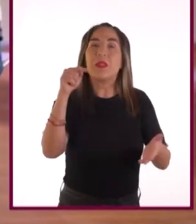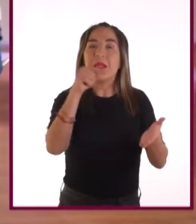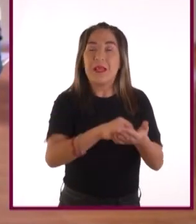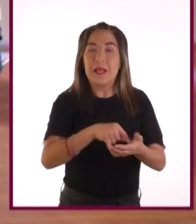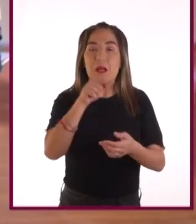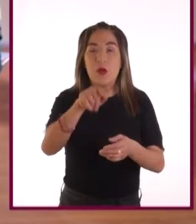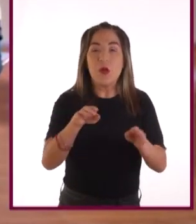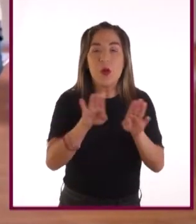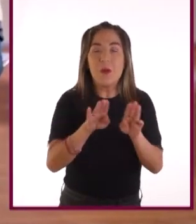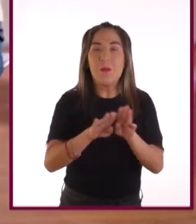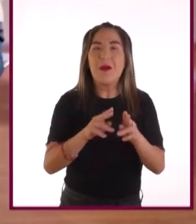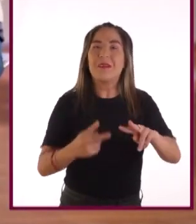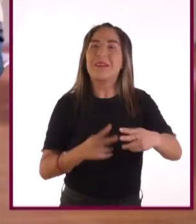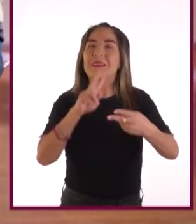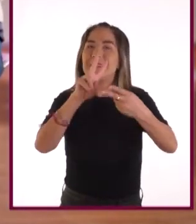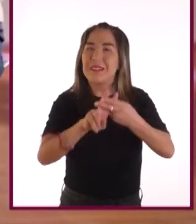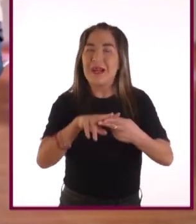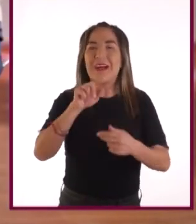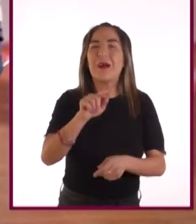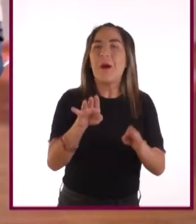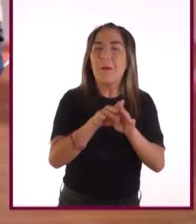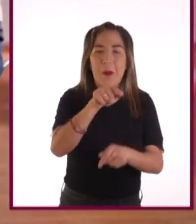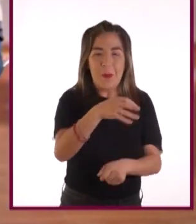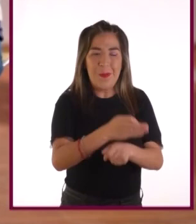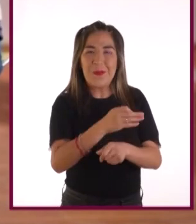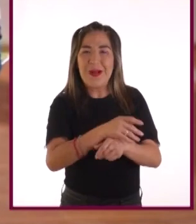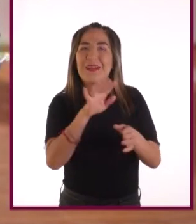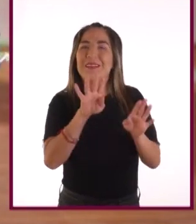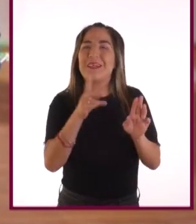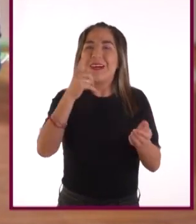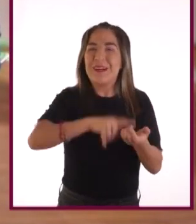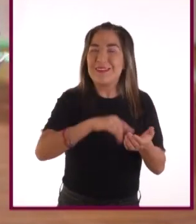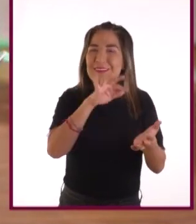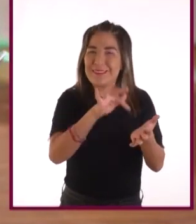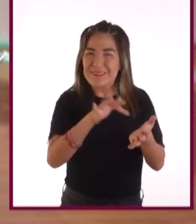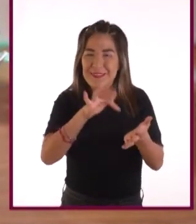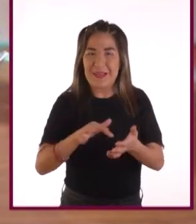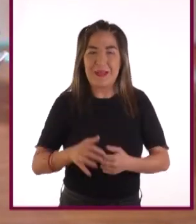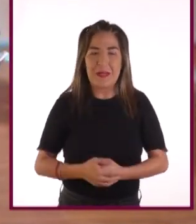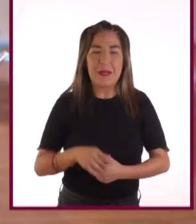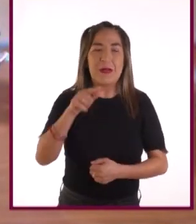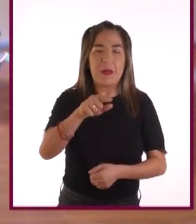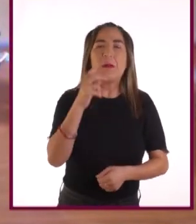nos envían un mensaje encriptado? Recuerden visitarnos en